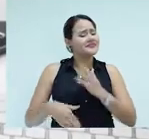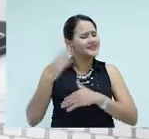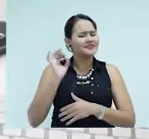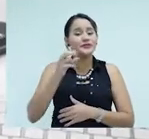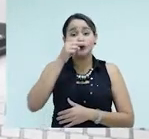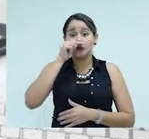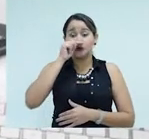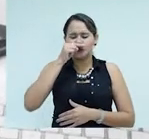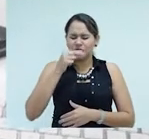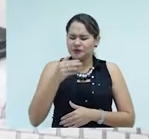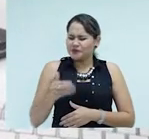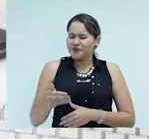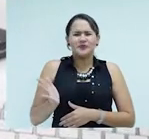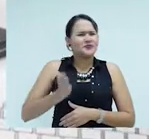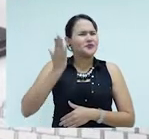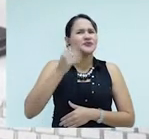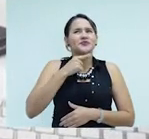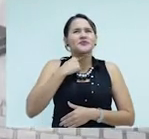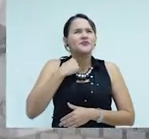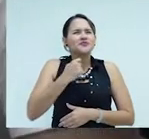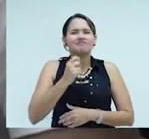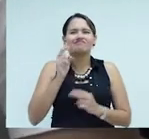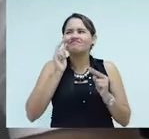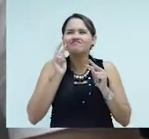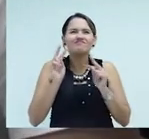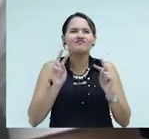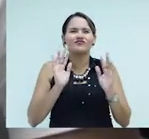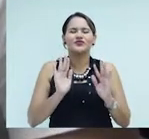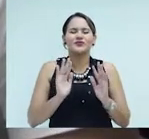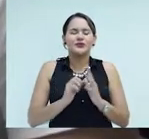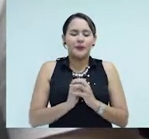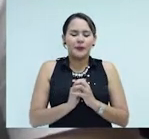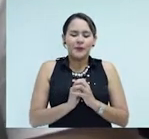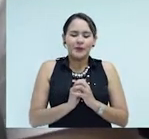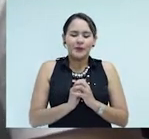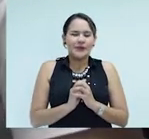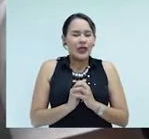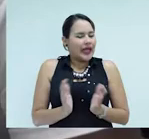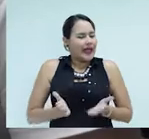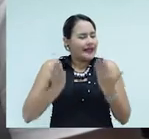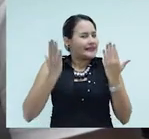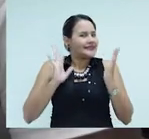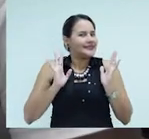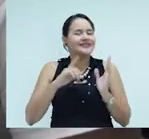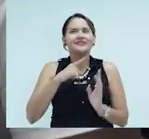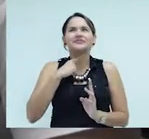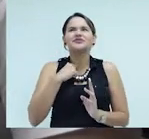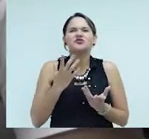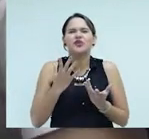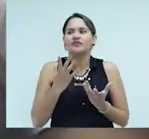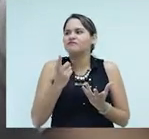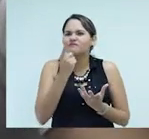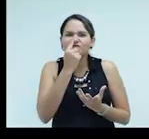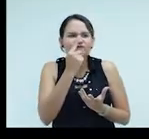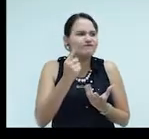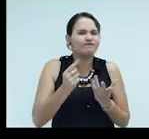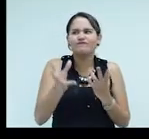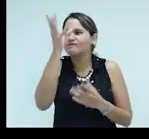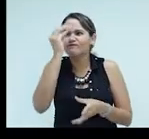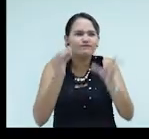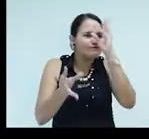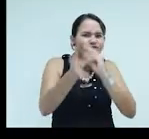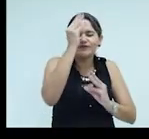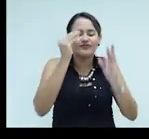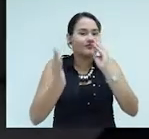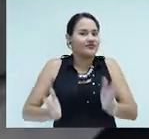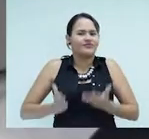Desde pequeño siempre me ha llamado la atención o he sentido como esa curiosidad de aprender cosas,